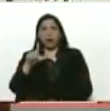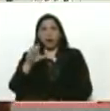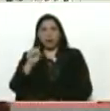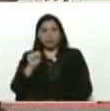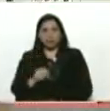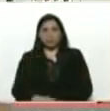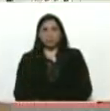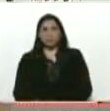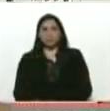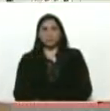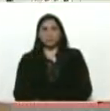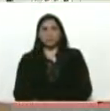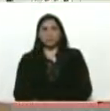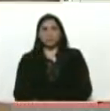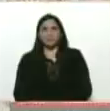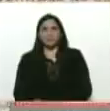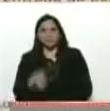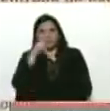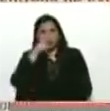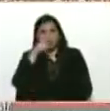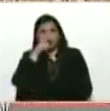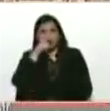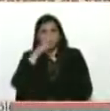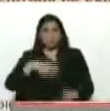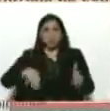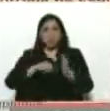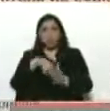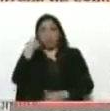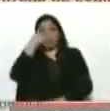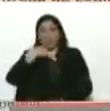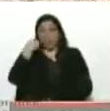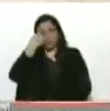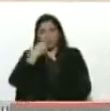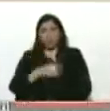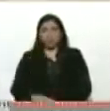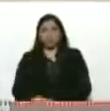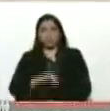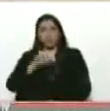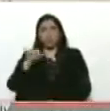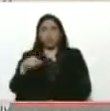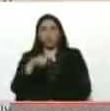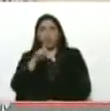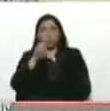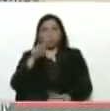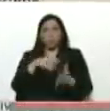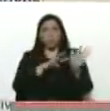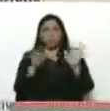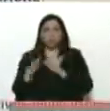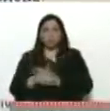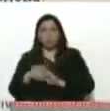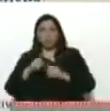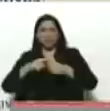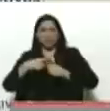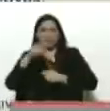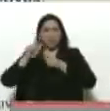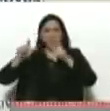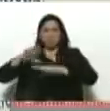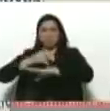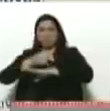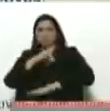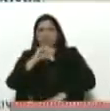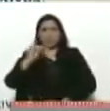hasta los huacales perdieron. Operación Vuelvo en Cara. Junio del 2019, actores principales, la